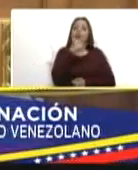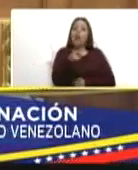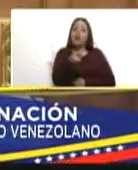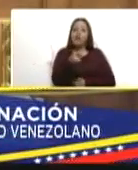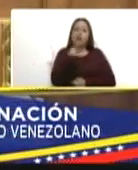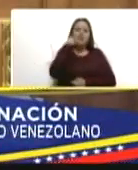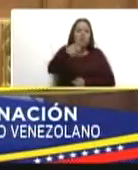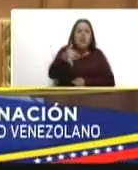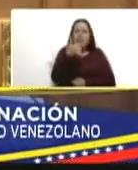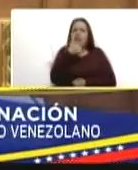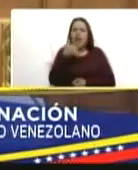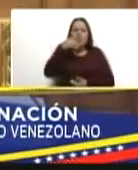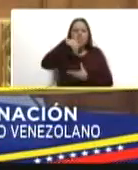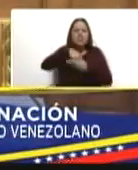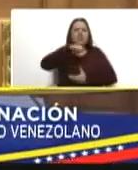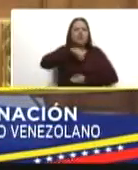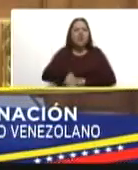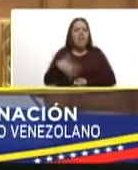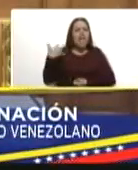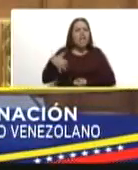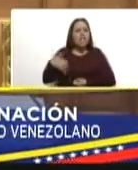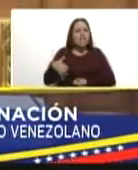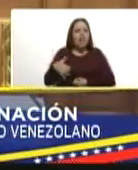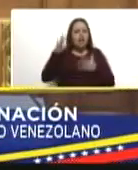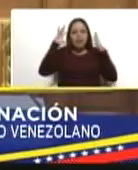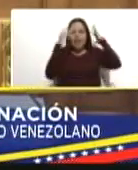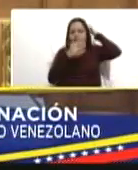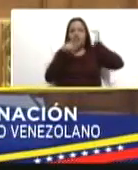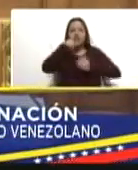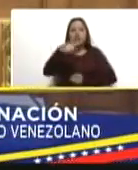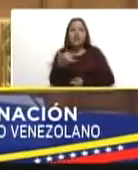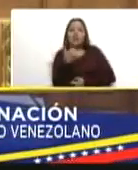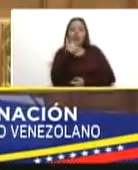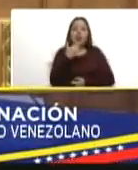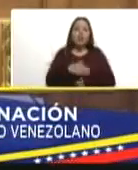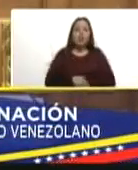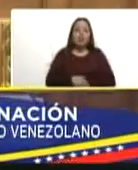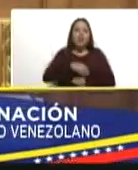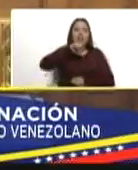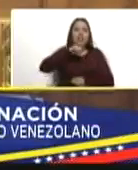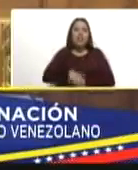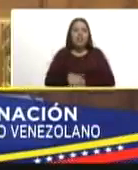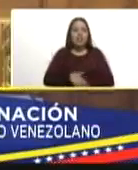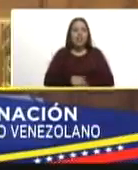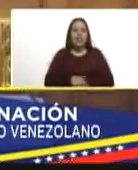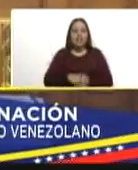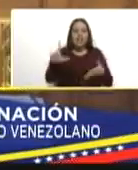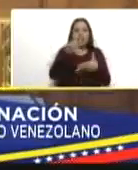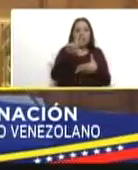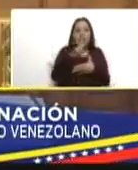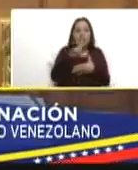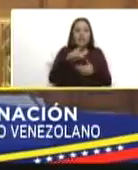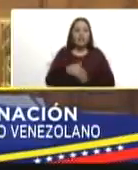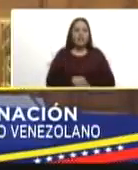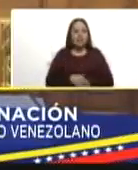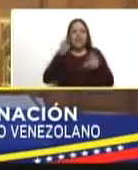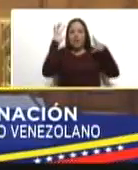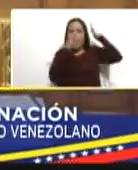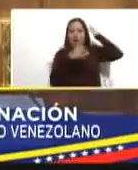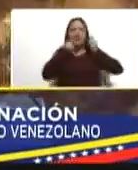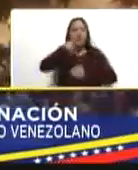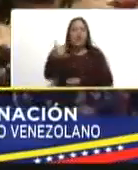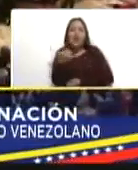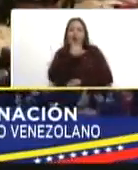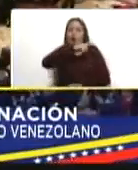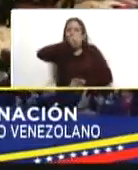eres un error en la historia de artina eres un error en la historia de América Latina mi ley un error